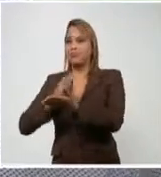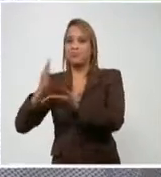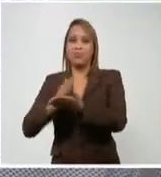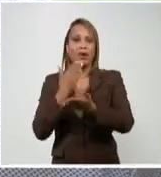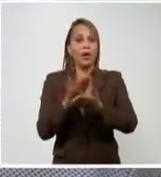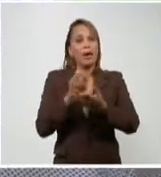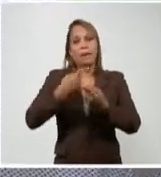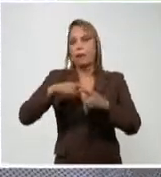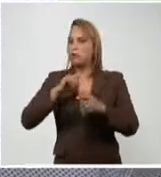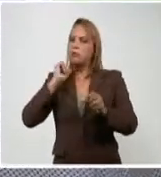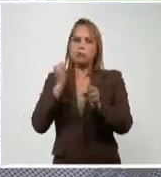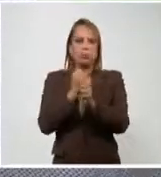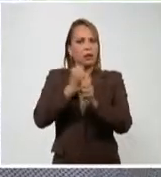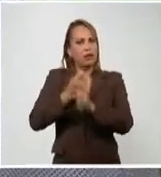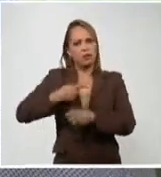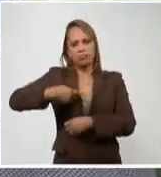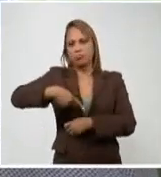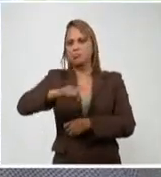estamos, echando para adelante